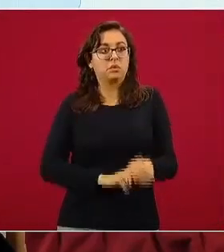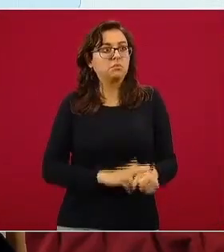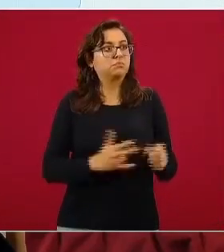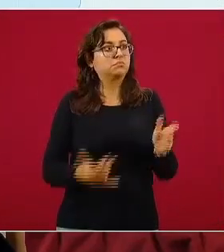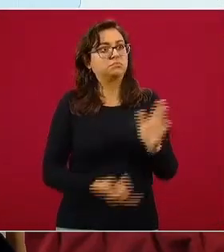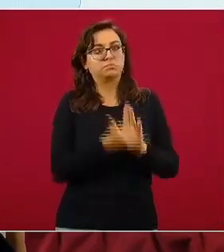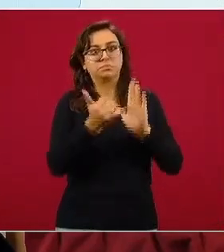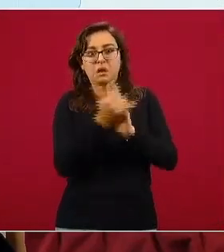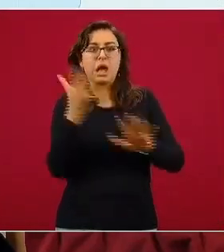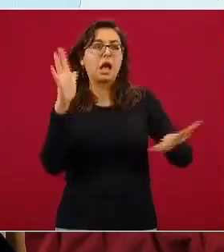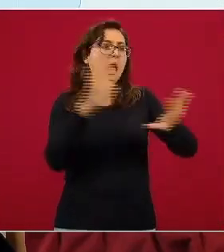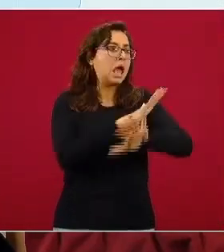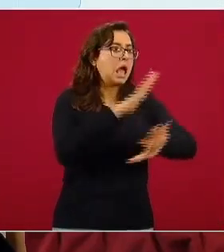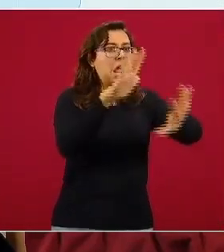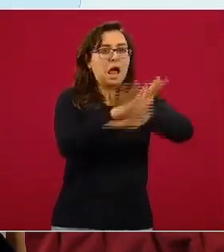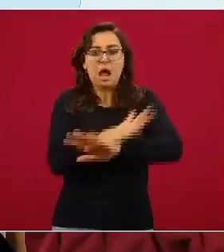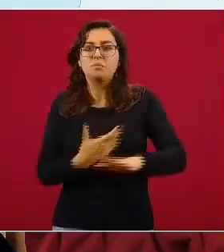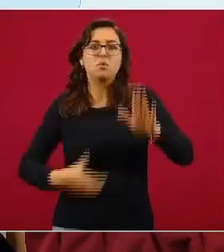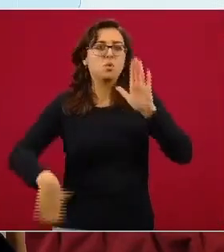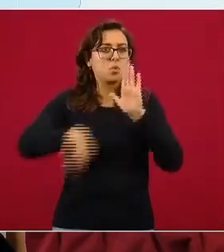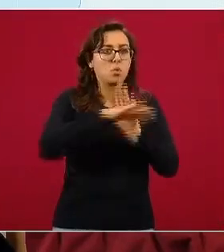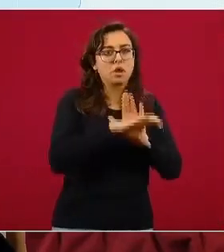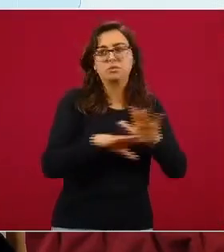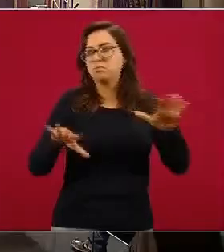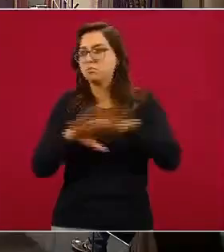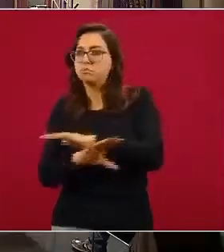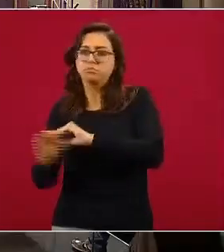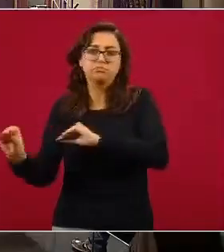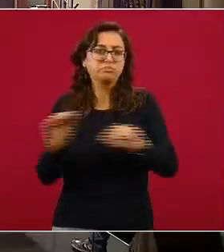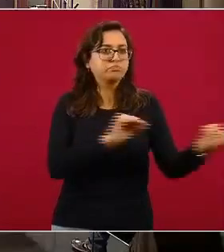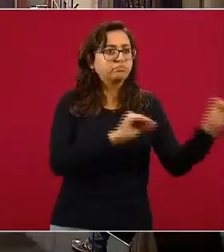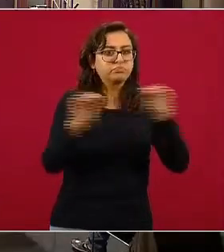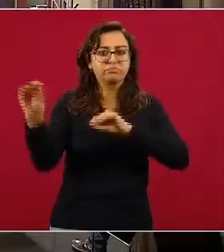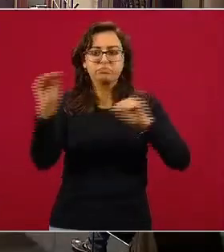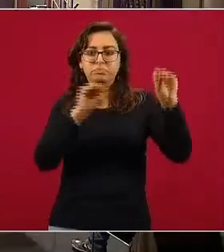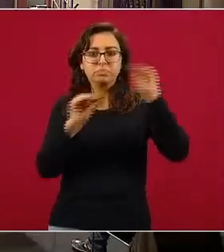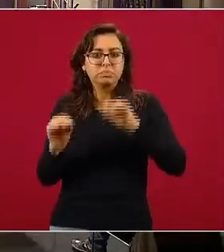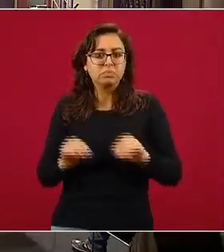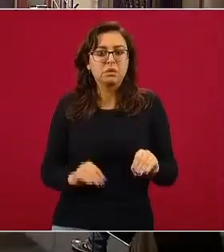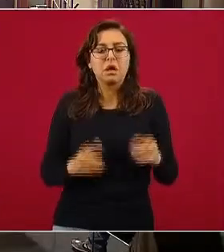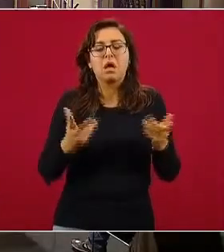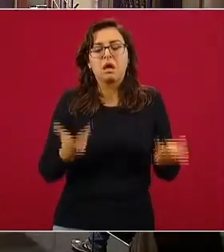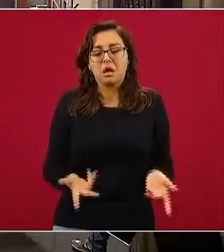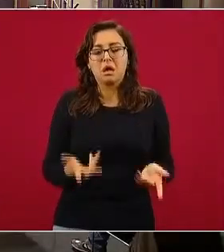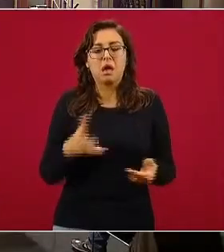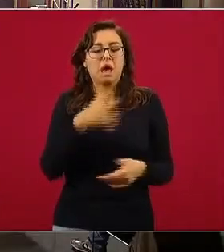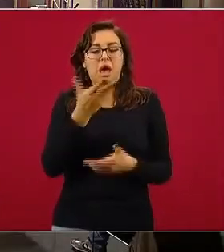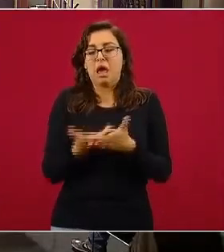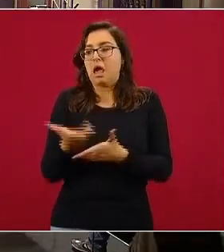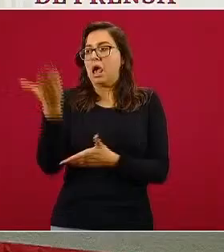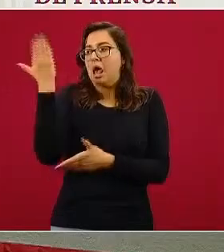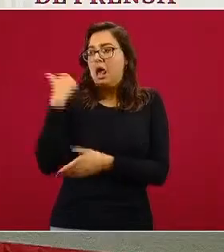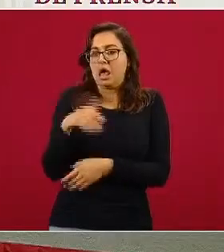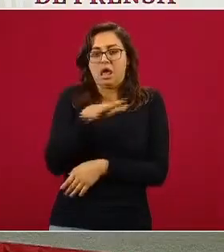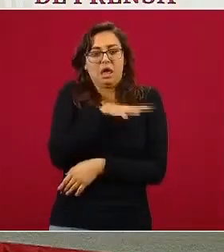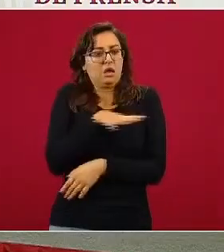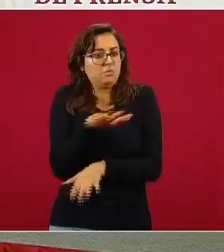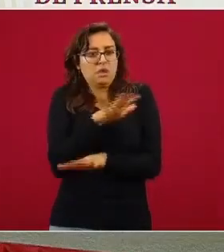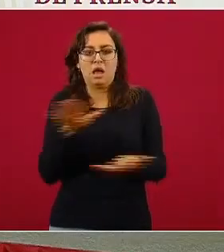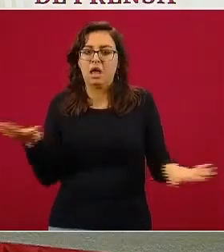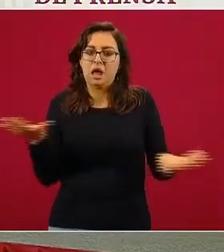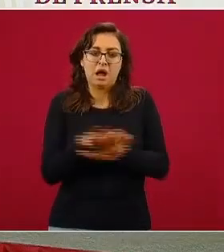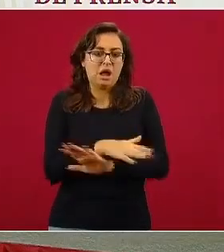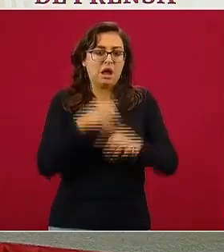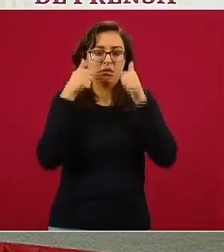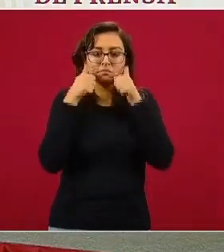hicieron reconversión hospitalaria, es decir, unidades o pisos que estaban dedicados a hospitalización general, las reconvirtieron